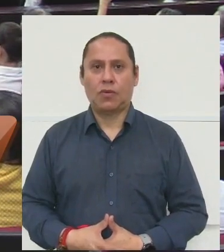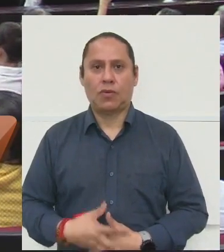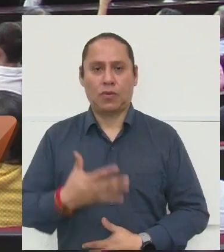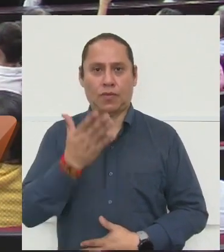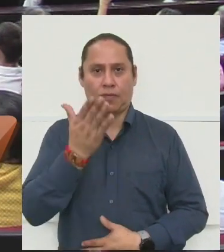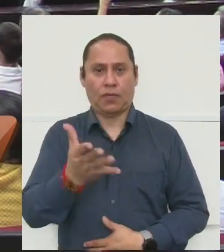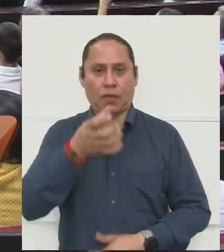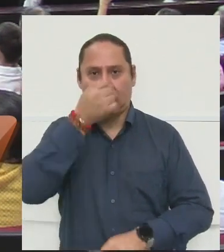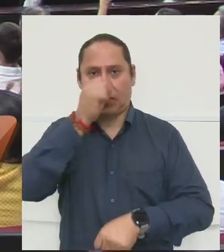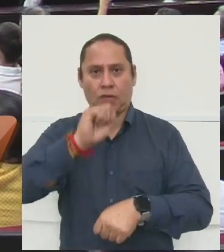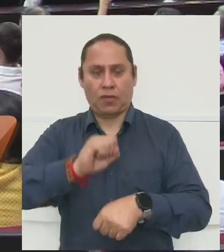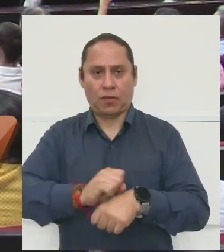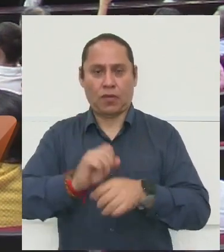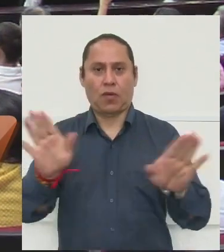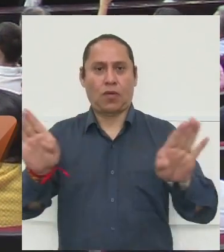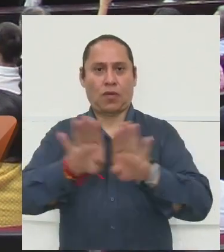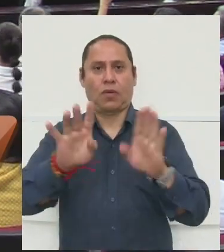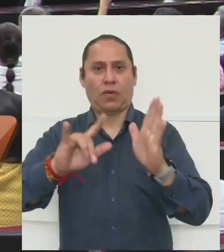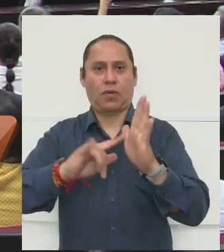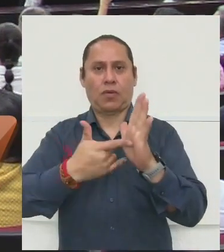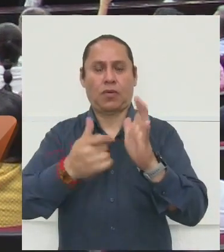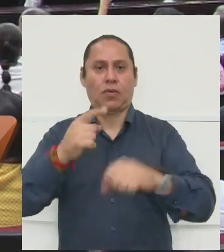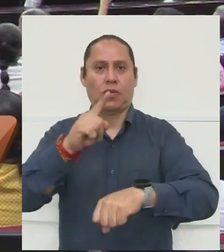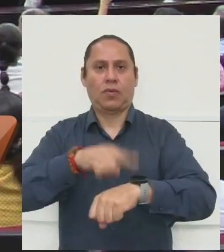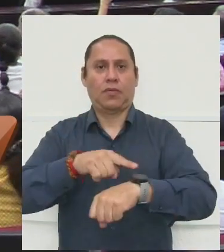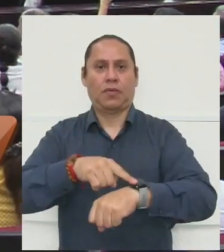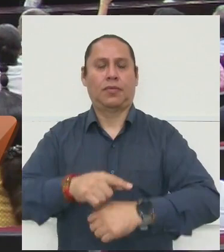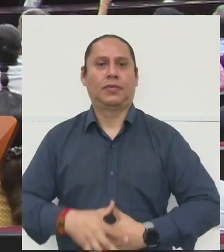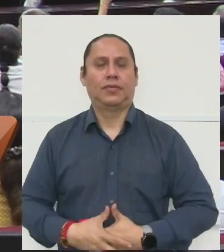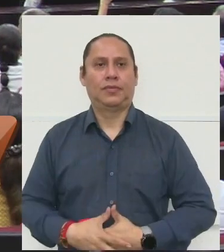Solicito la secaría cierre el sistema